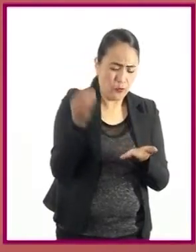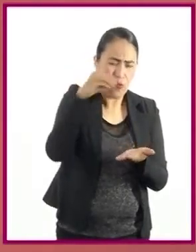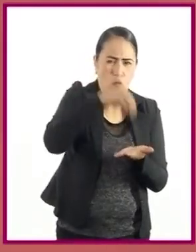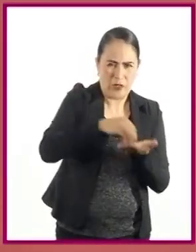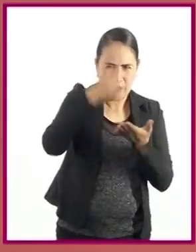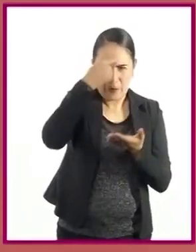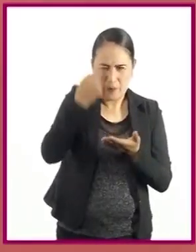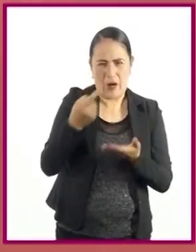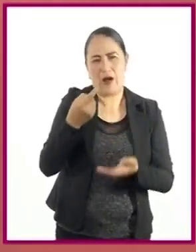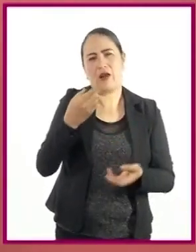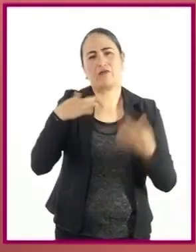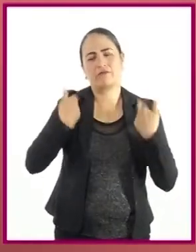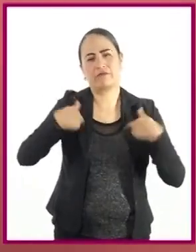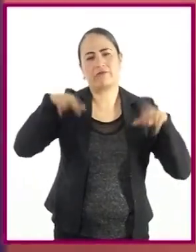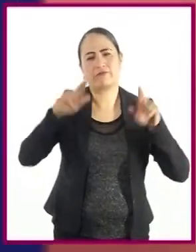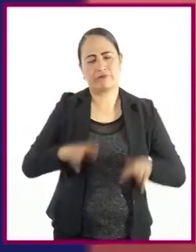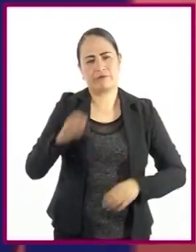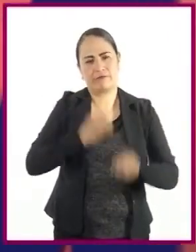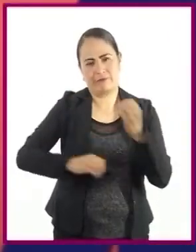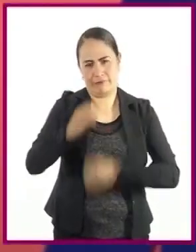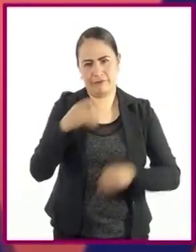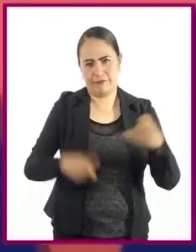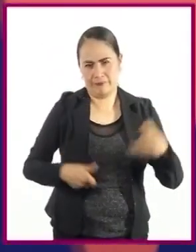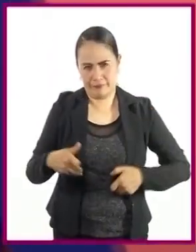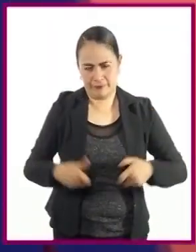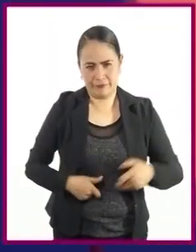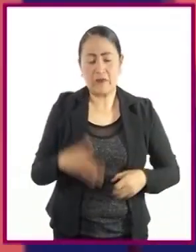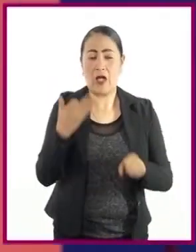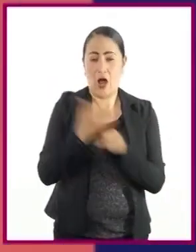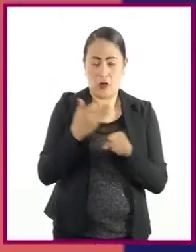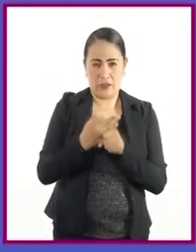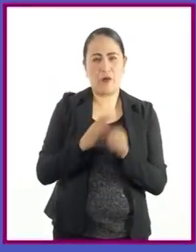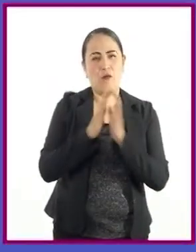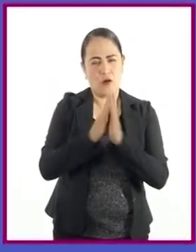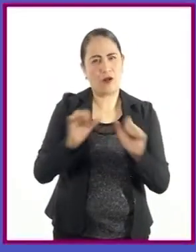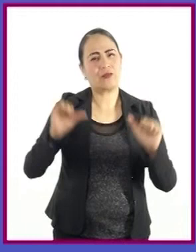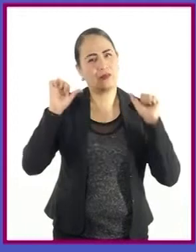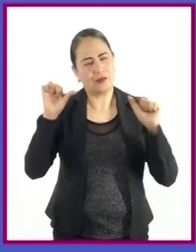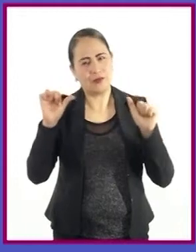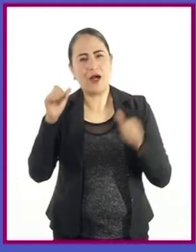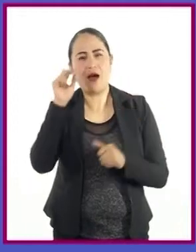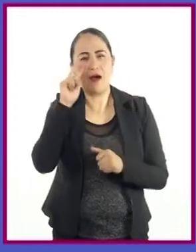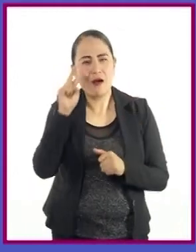Entonces, es momento de ponerse cómodos y de disfrutar de este cuento.